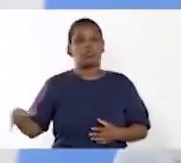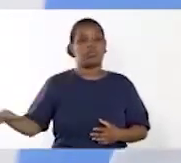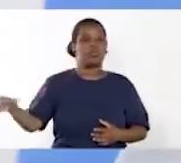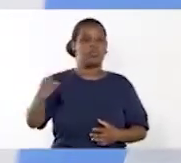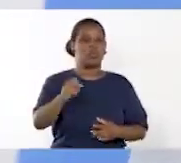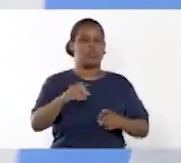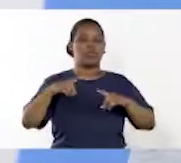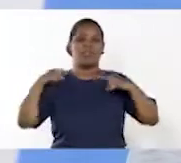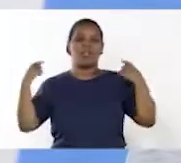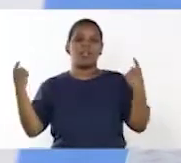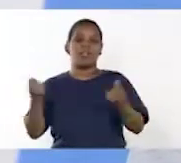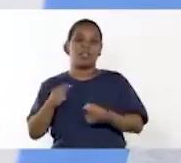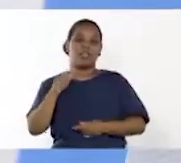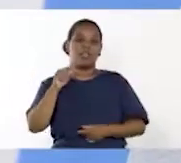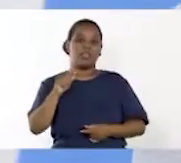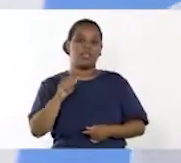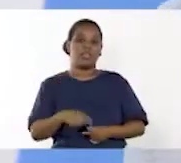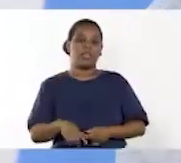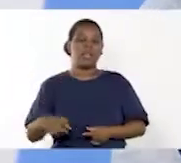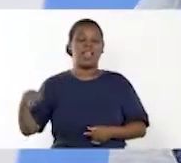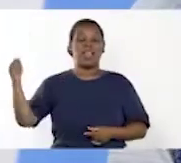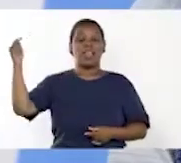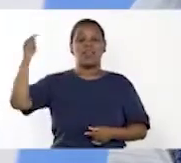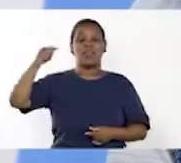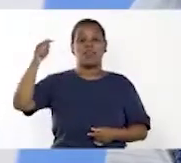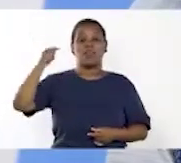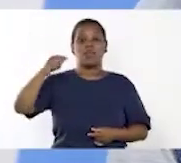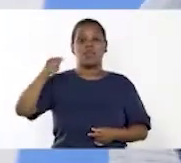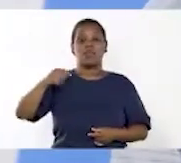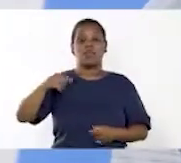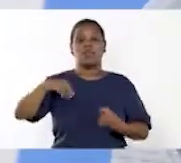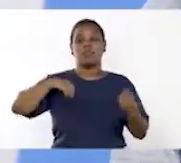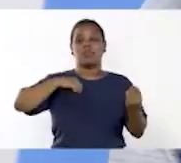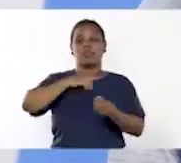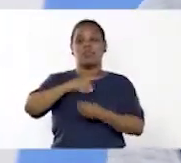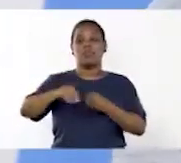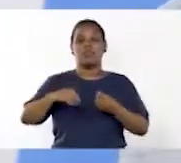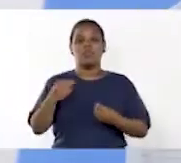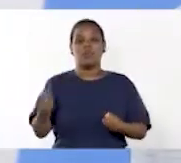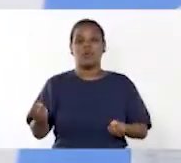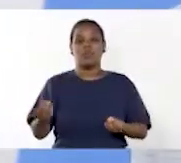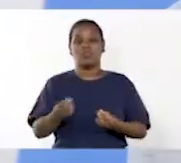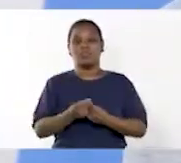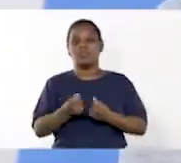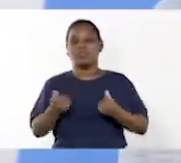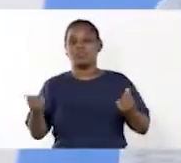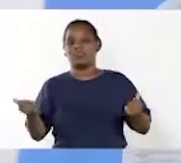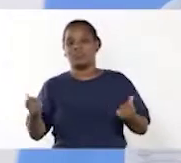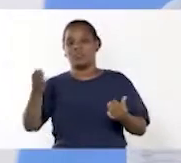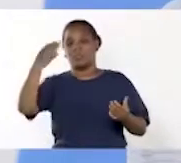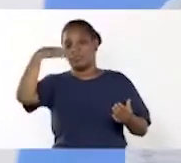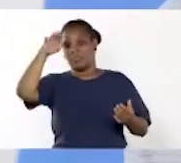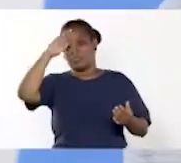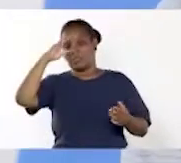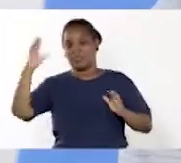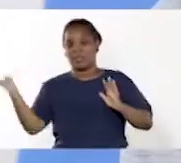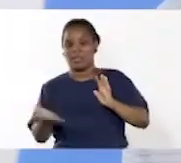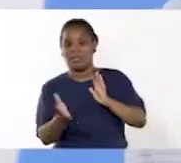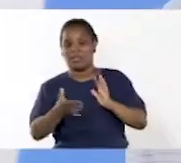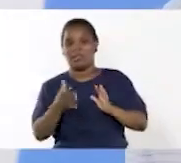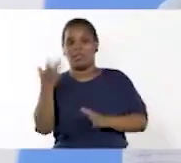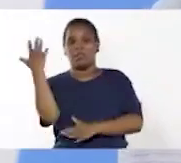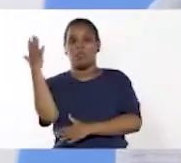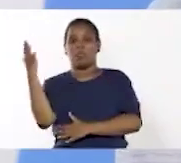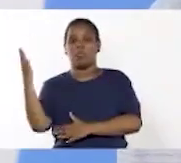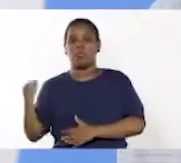alrededor de él, influyendo en la transformación del paisaje, sencillamente talando los